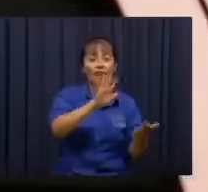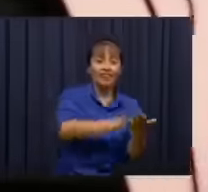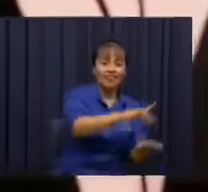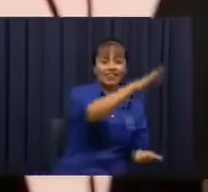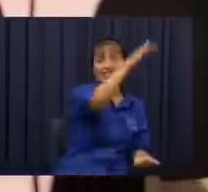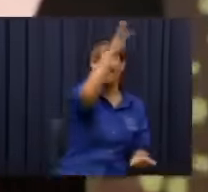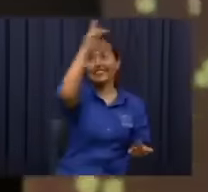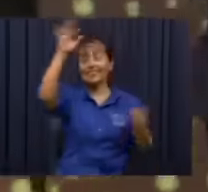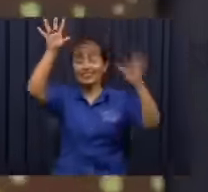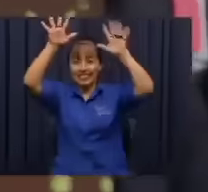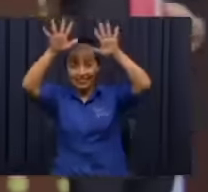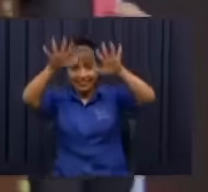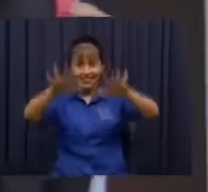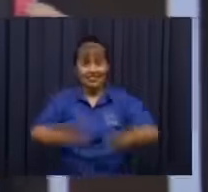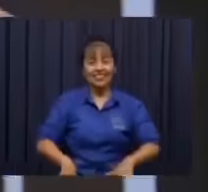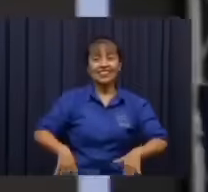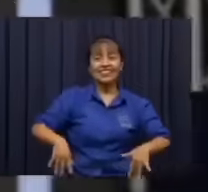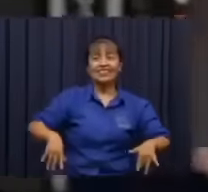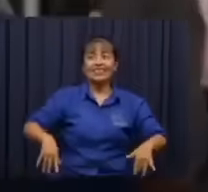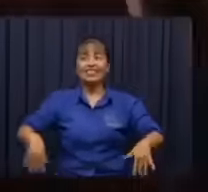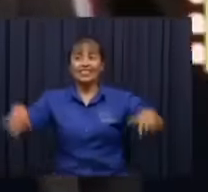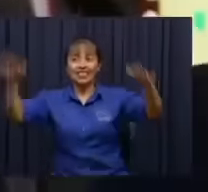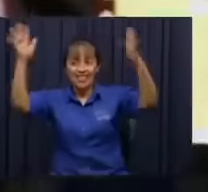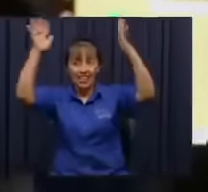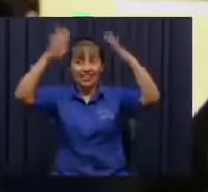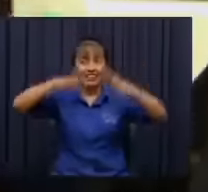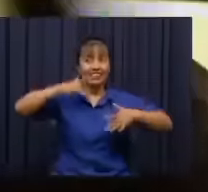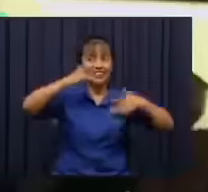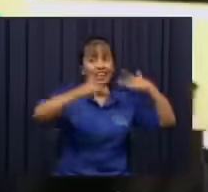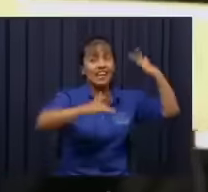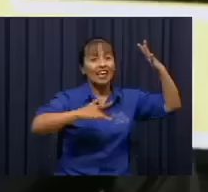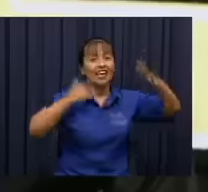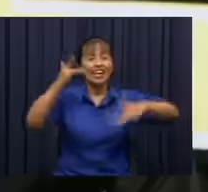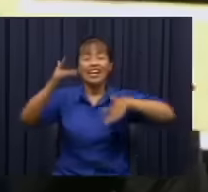Está cayendo de su gloria hoy aquí. Lo puedo yo